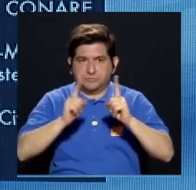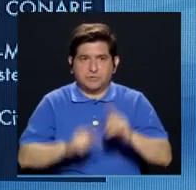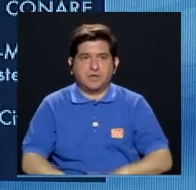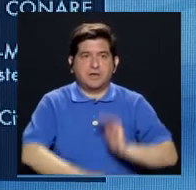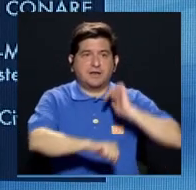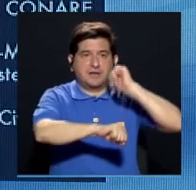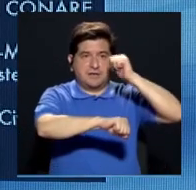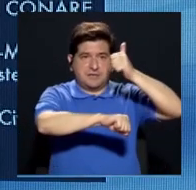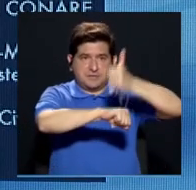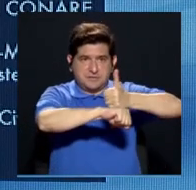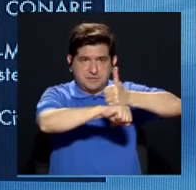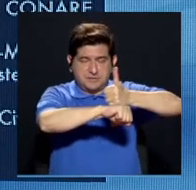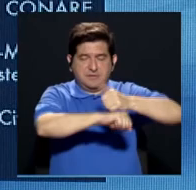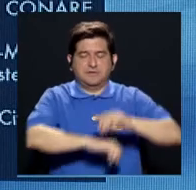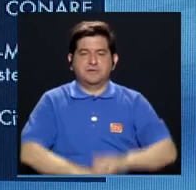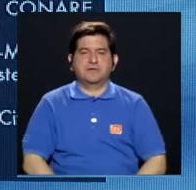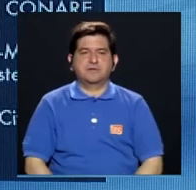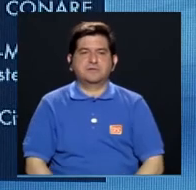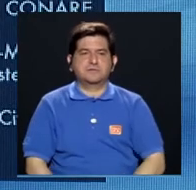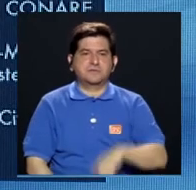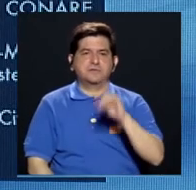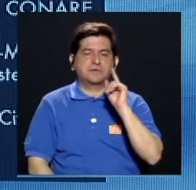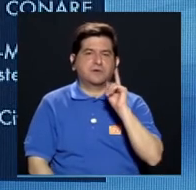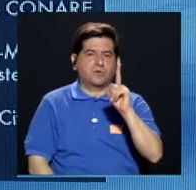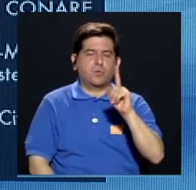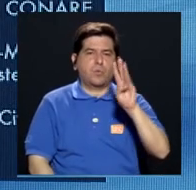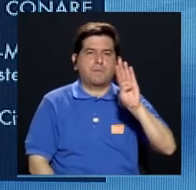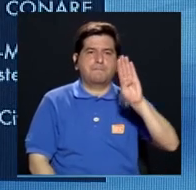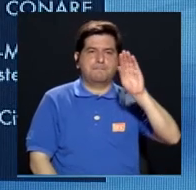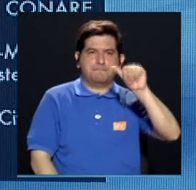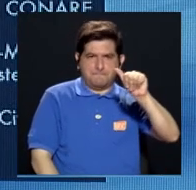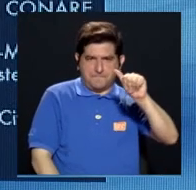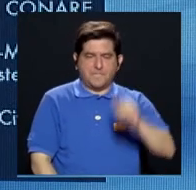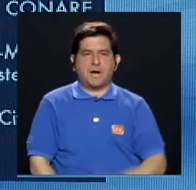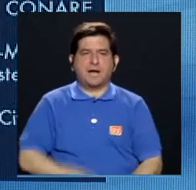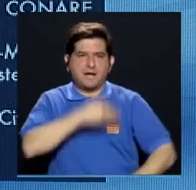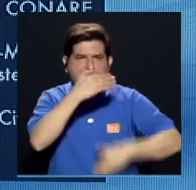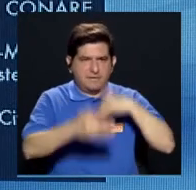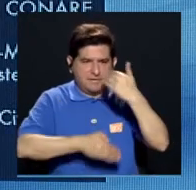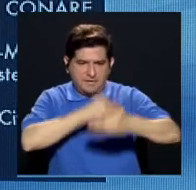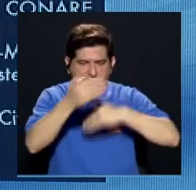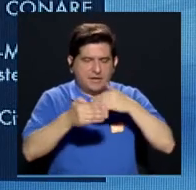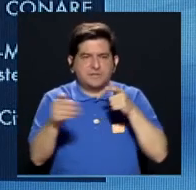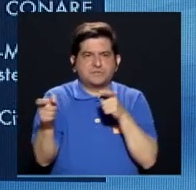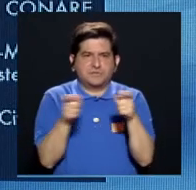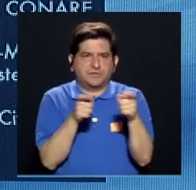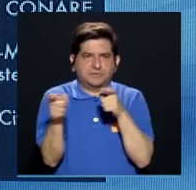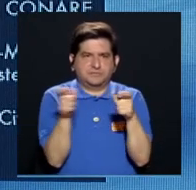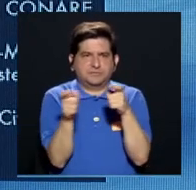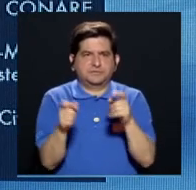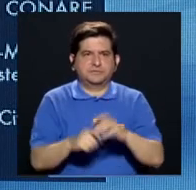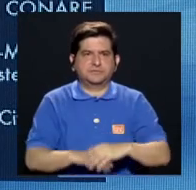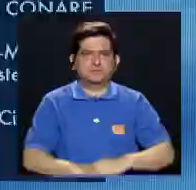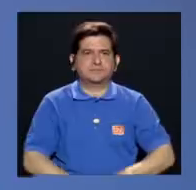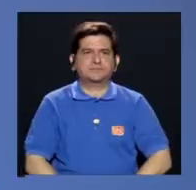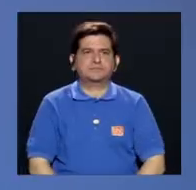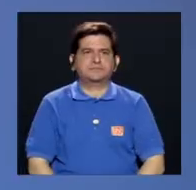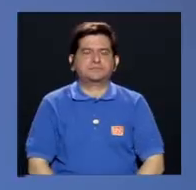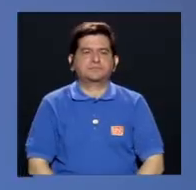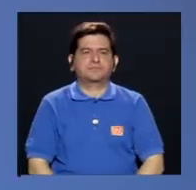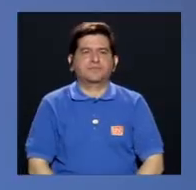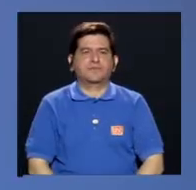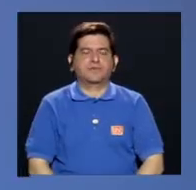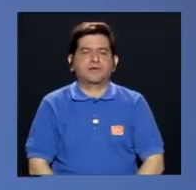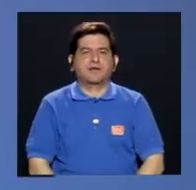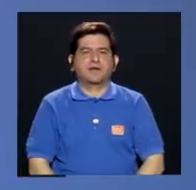la creación de un bachillerato en gestión administrativa. La